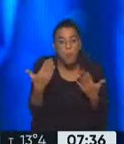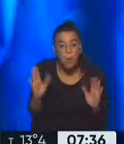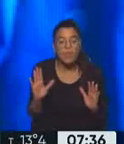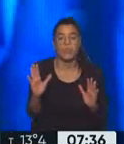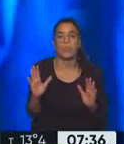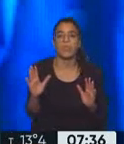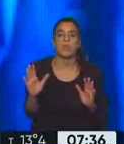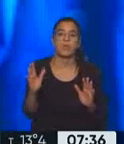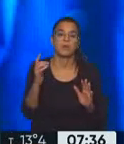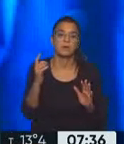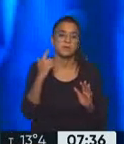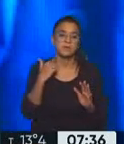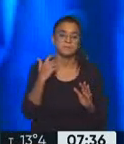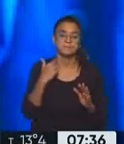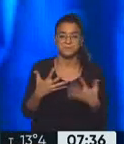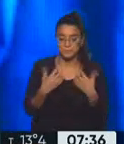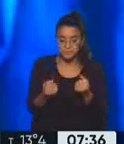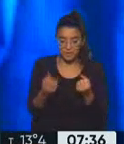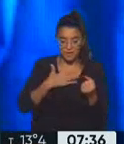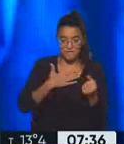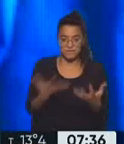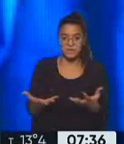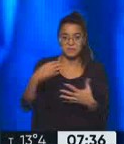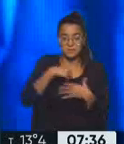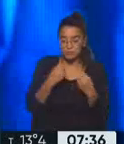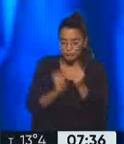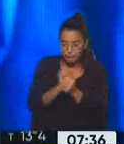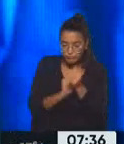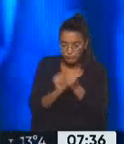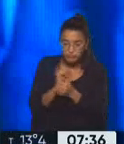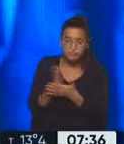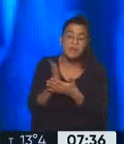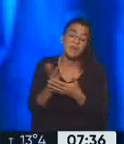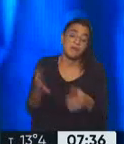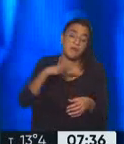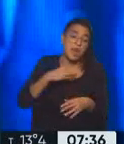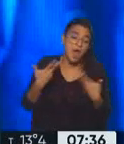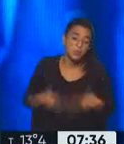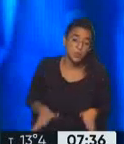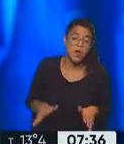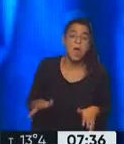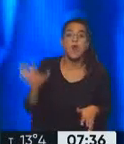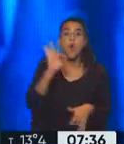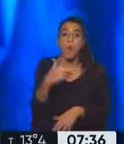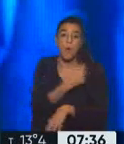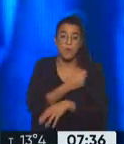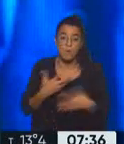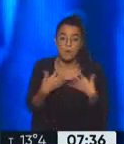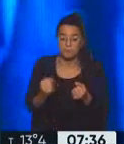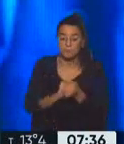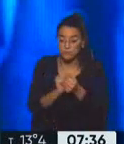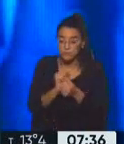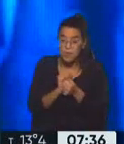para superar las defensas que generan tanto la infección natural como las vacunas